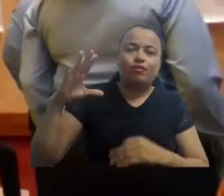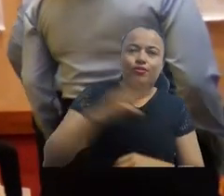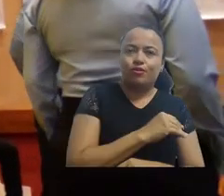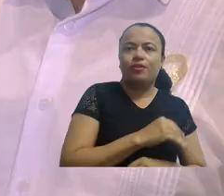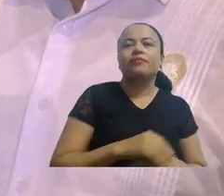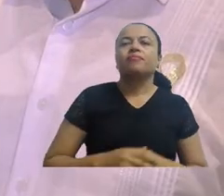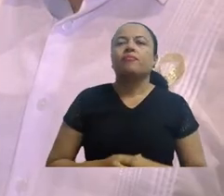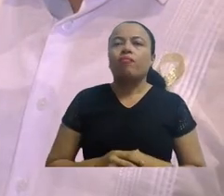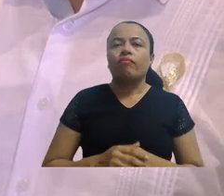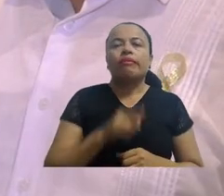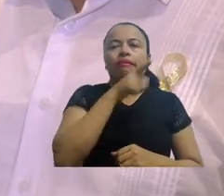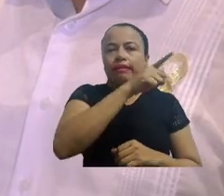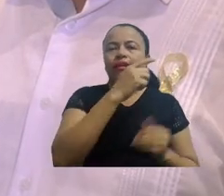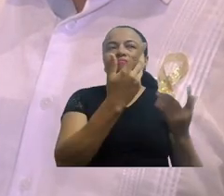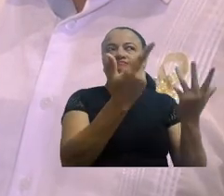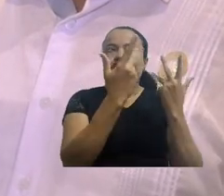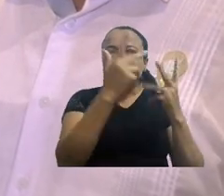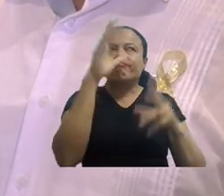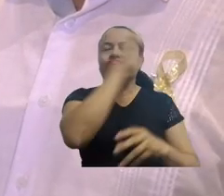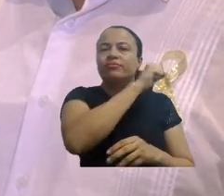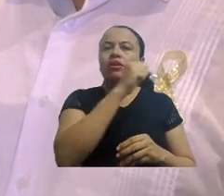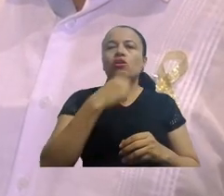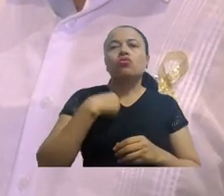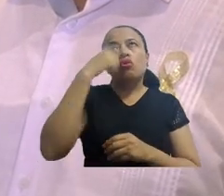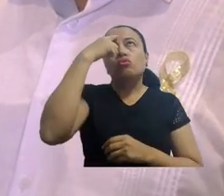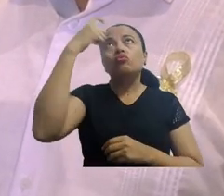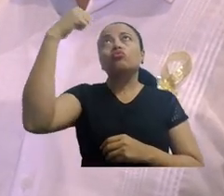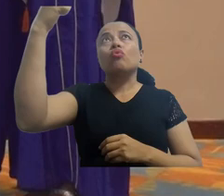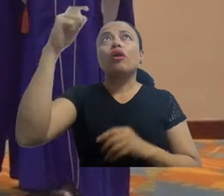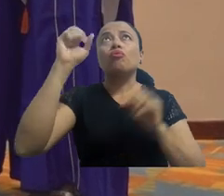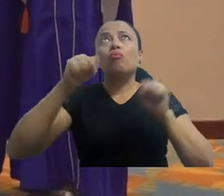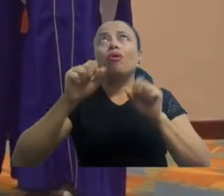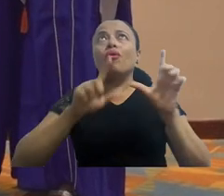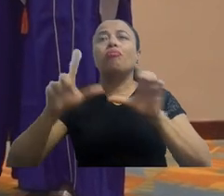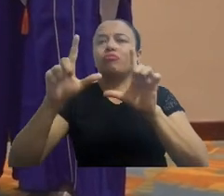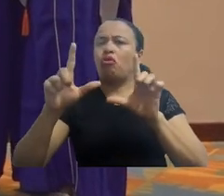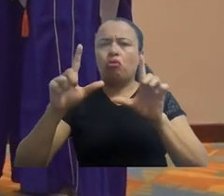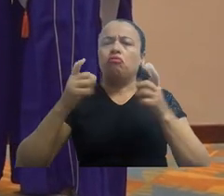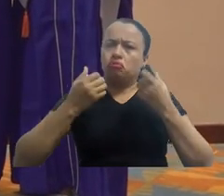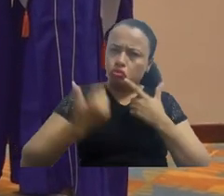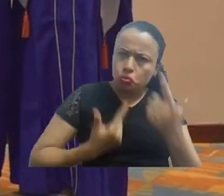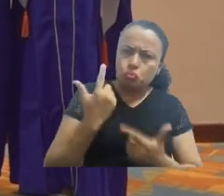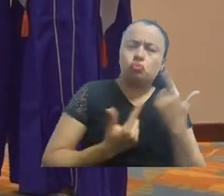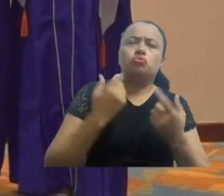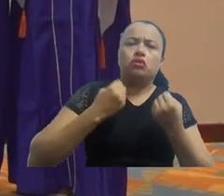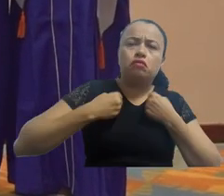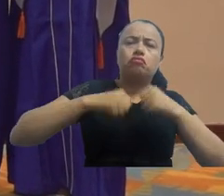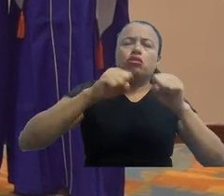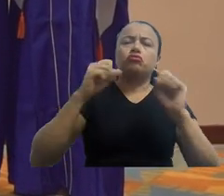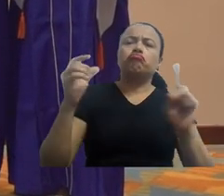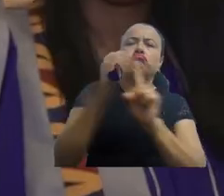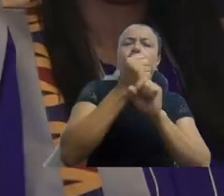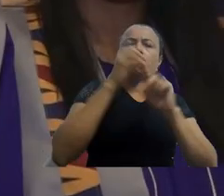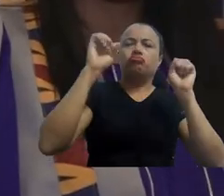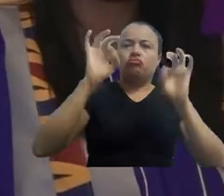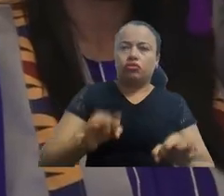la familia. Él nos enseñó a que no lo viéramos como una utopía, sino que a base de sacrificio y esfuerzo se podía lograr.